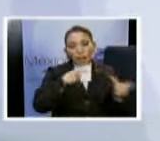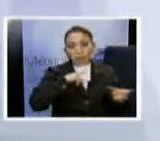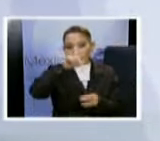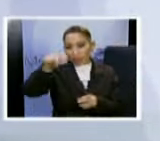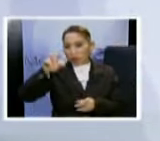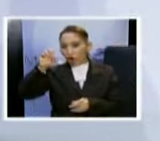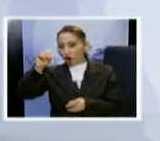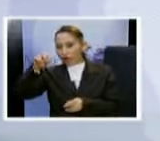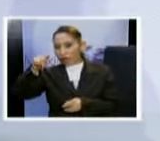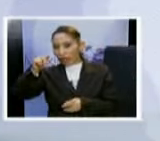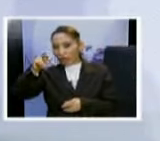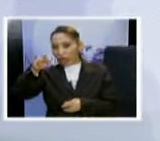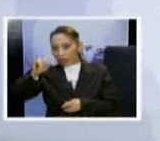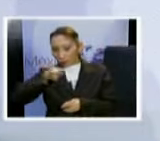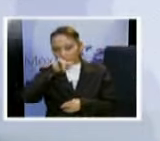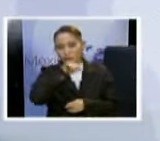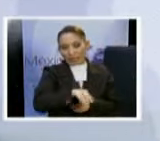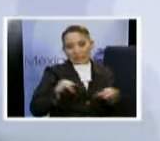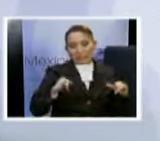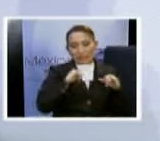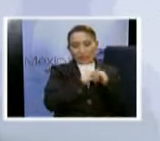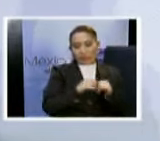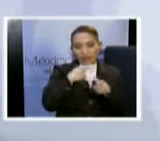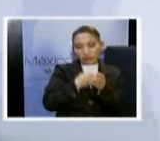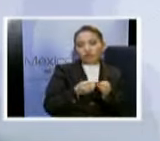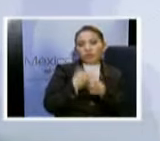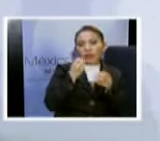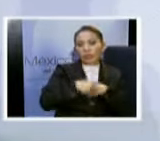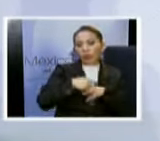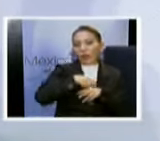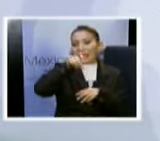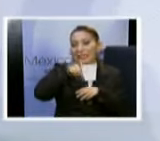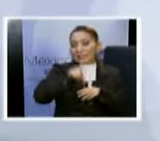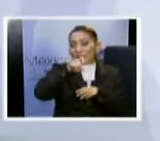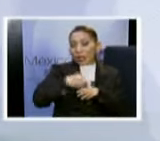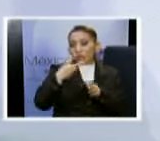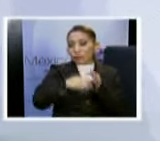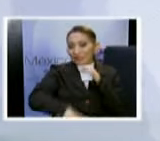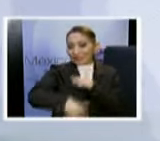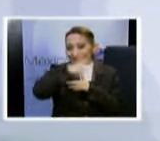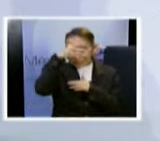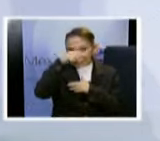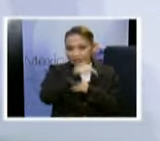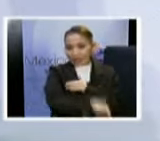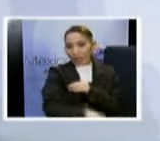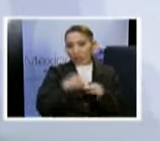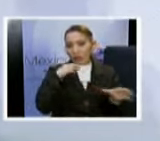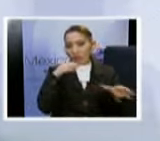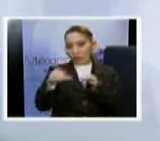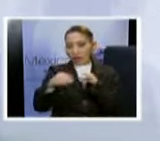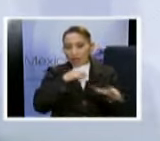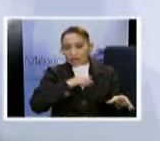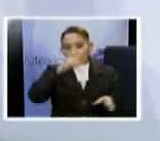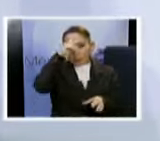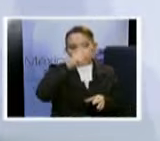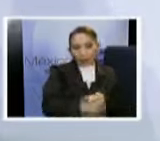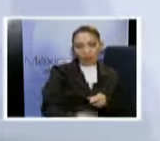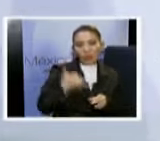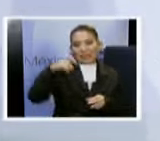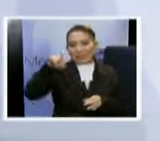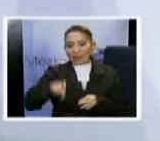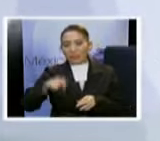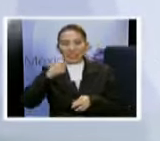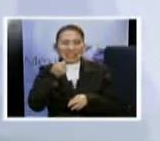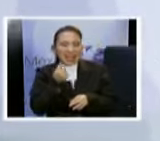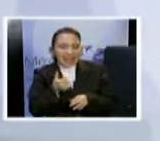de Ontario. De acuerdo con el Instituto de Estadística de Quebec, durante 2013 el comercio total entre México y Quebec fue